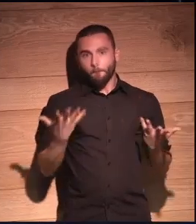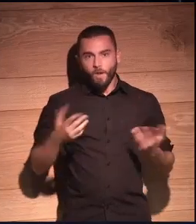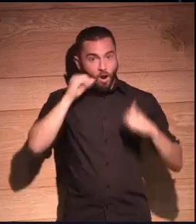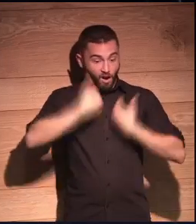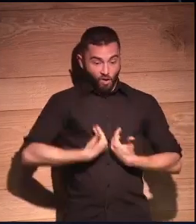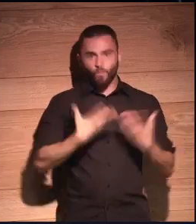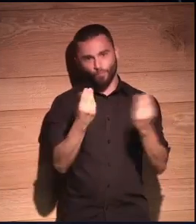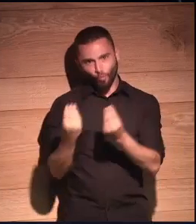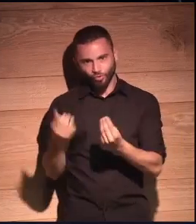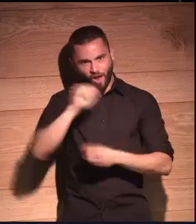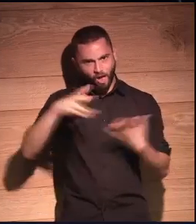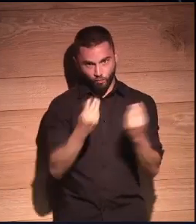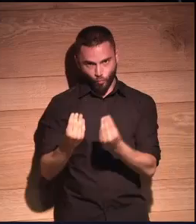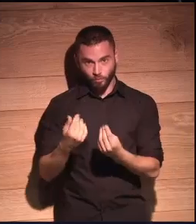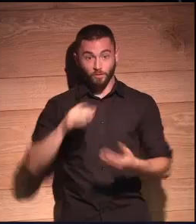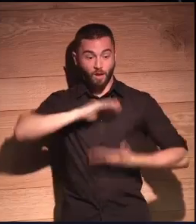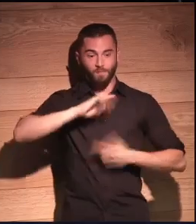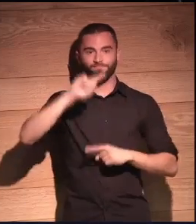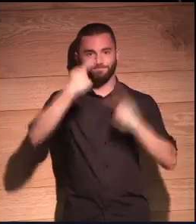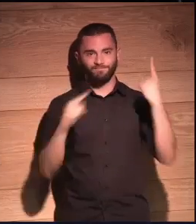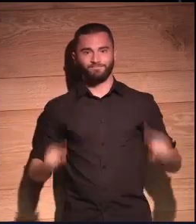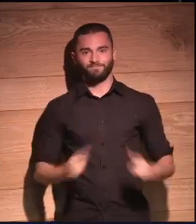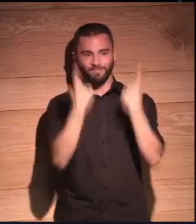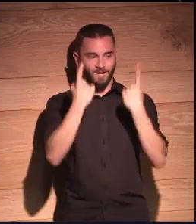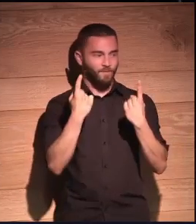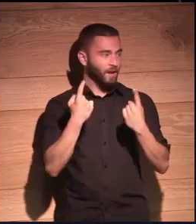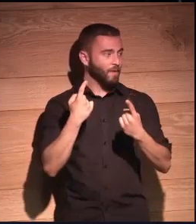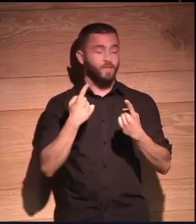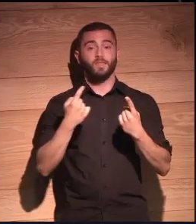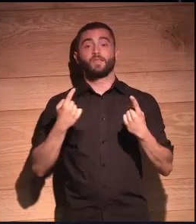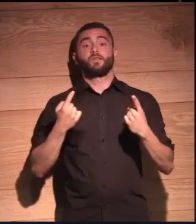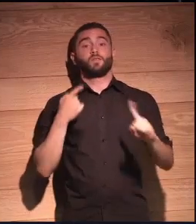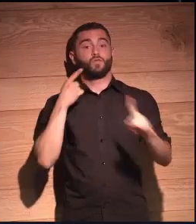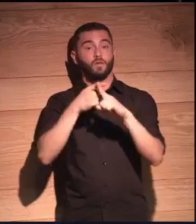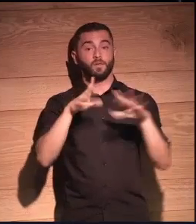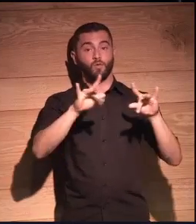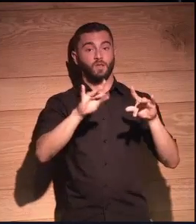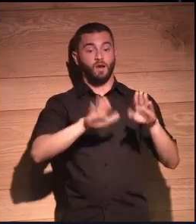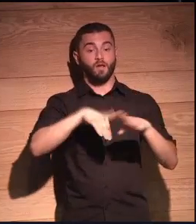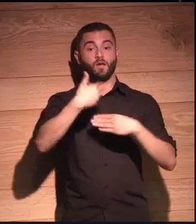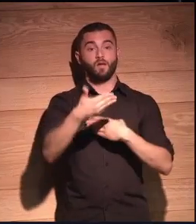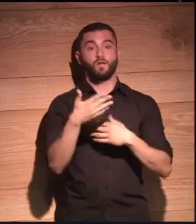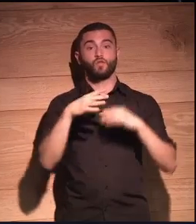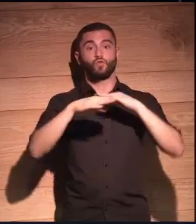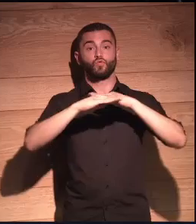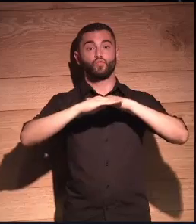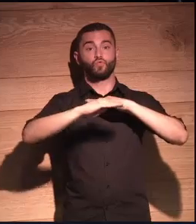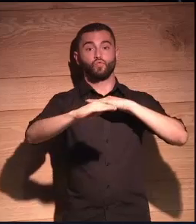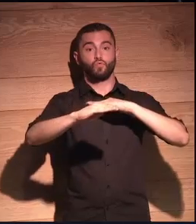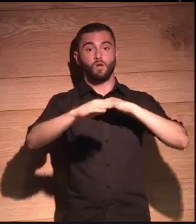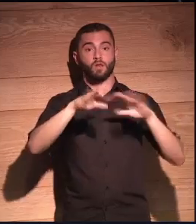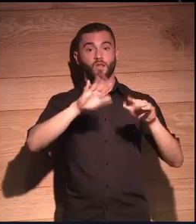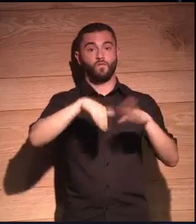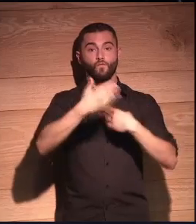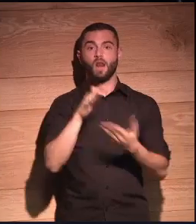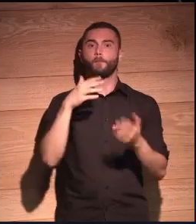y de pronto somos capaces, por primera vez en toda nuestra existencia, de salir de la Tierra y pisar un suelo extraterrestre. O